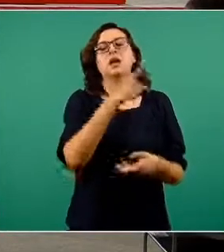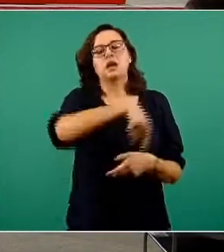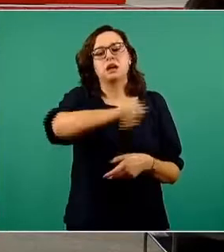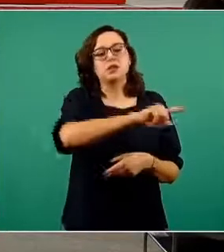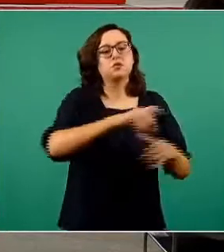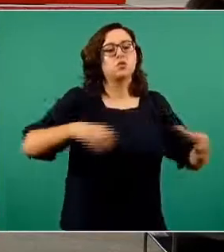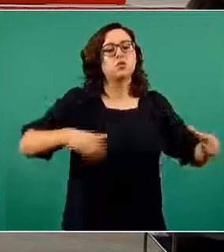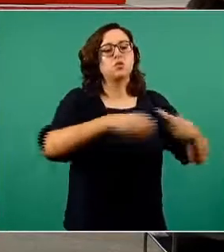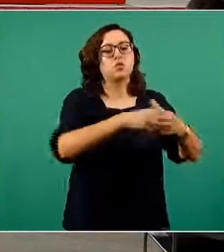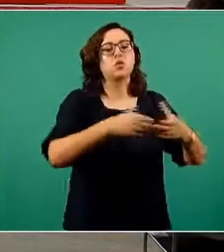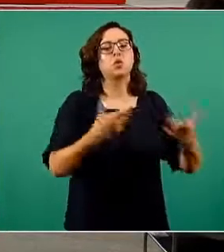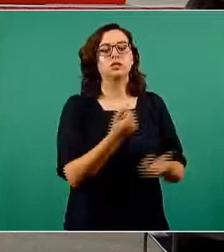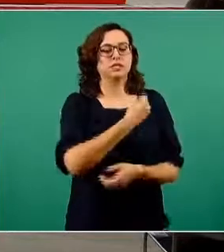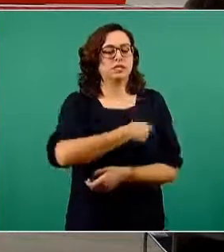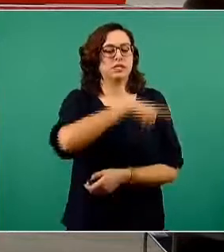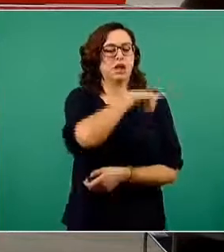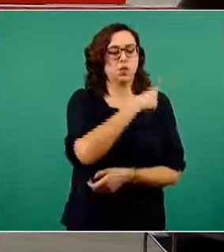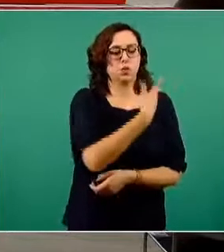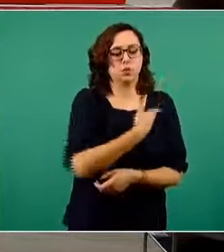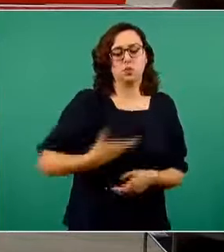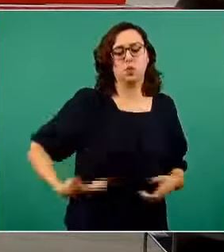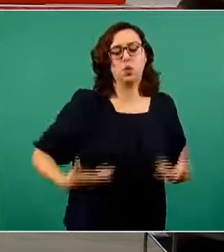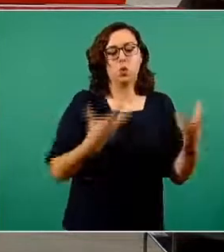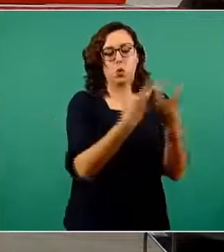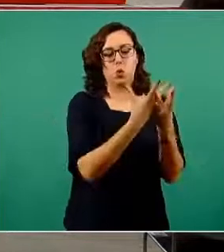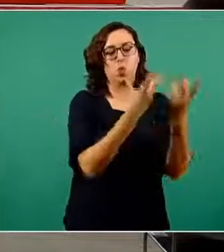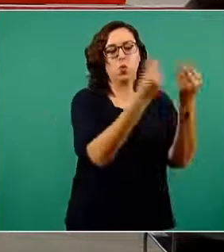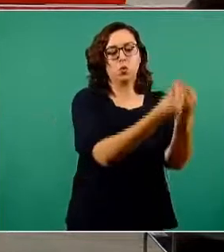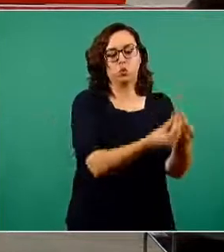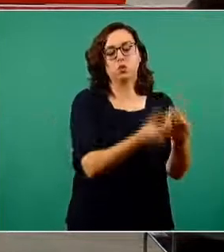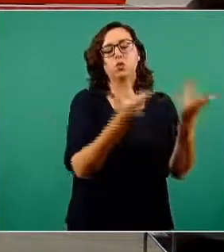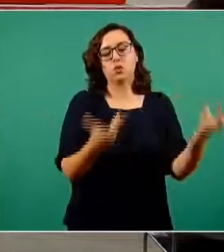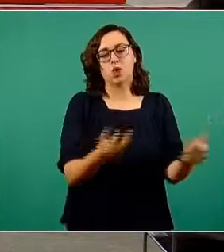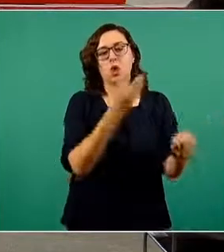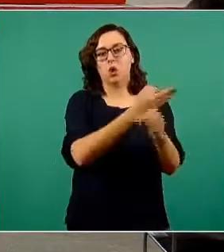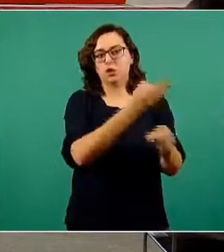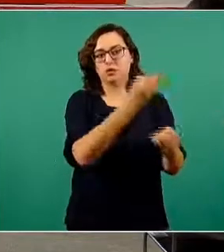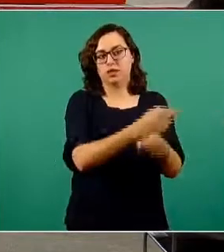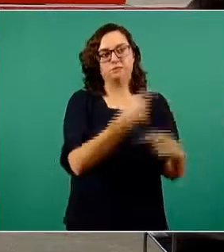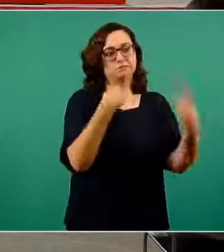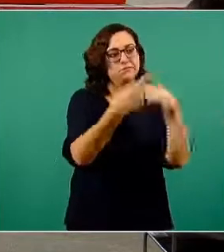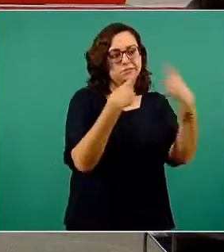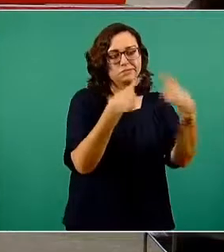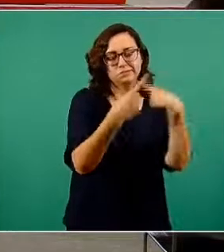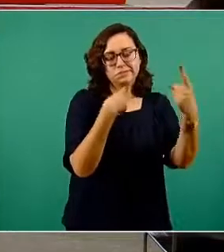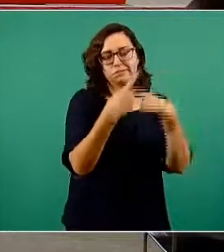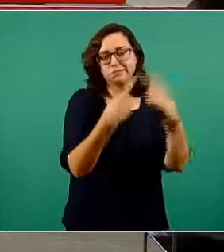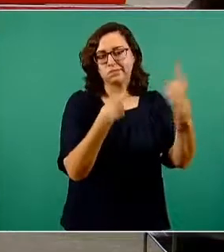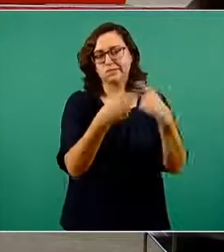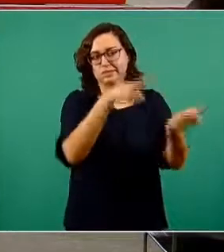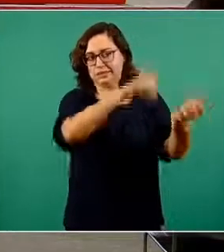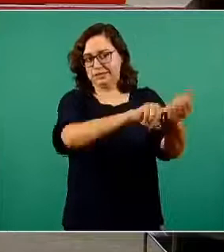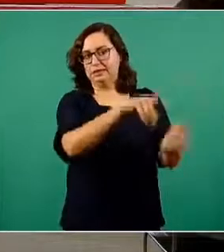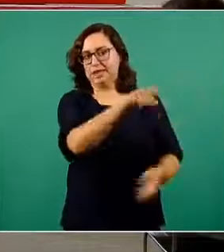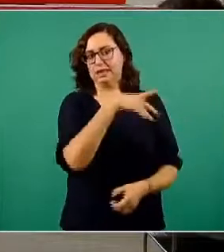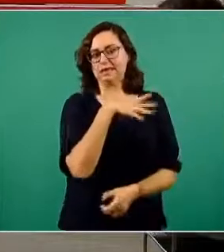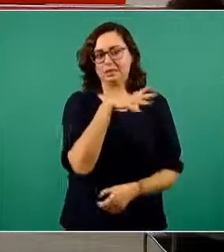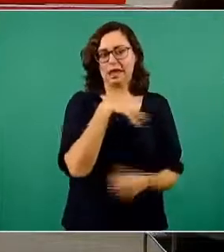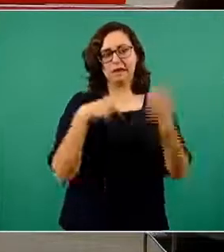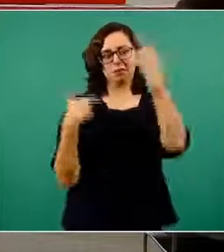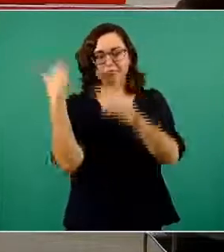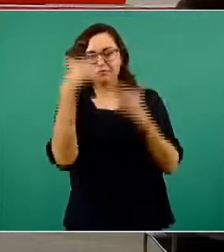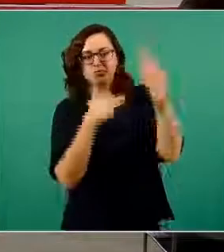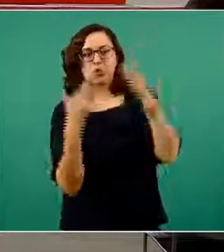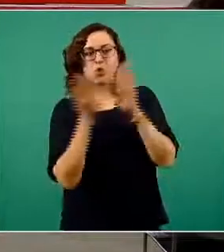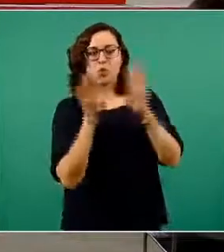de salud, con el señor presidente de la República, y en donde obviamente se están siempre analizando y también revisando los avances